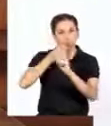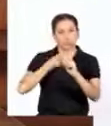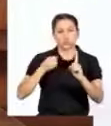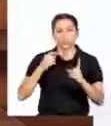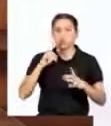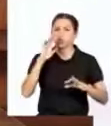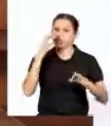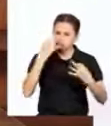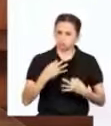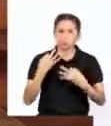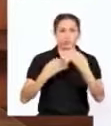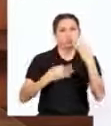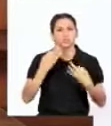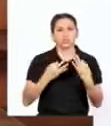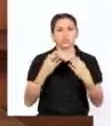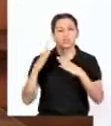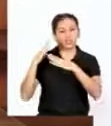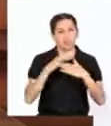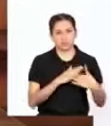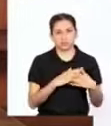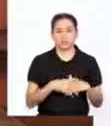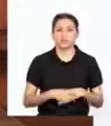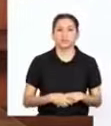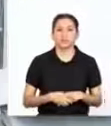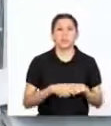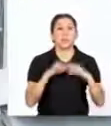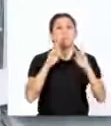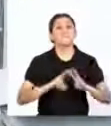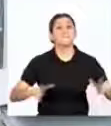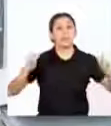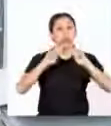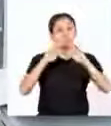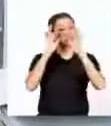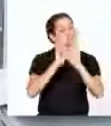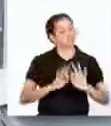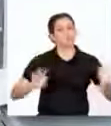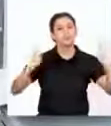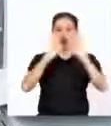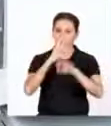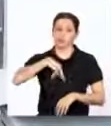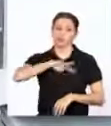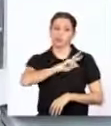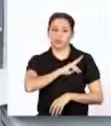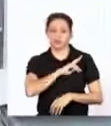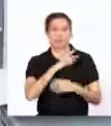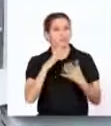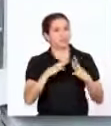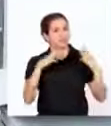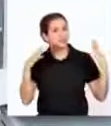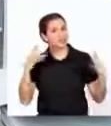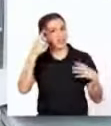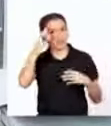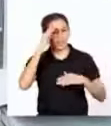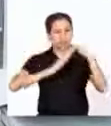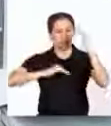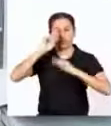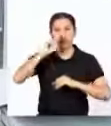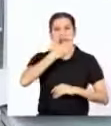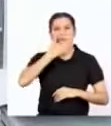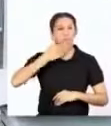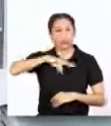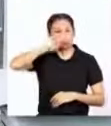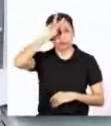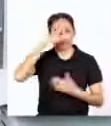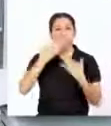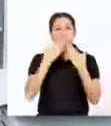la lucha por las injusticias como la discriminación. Valores importantísimos para construir un mejor